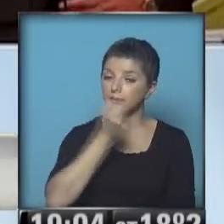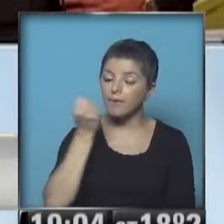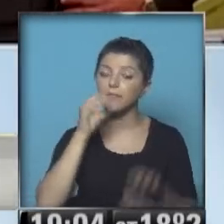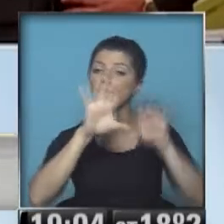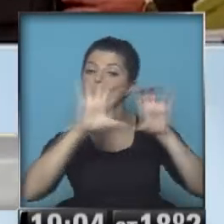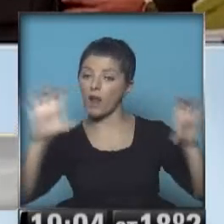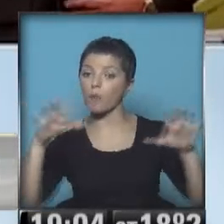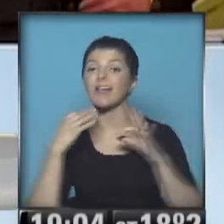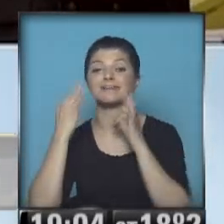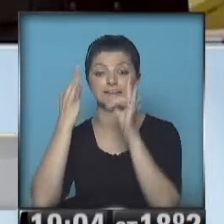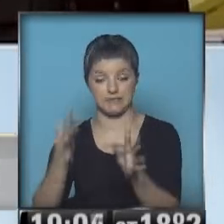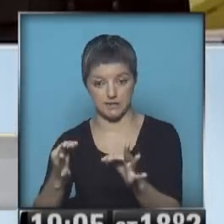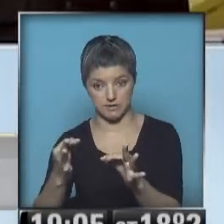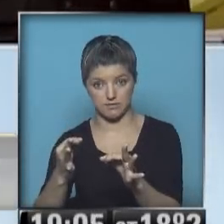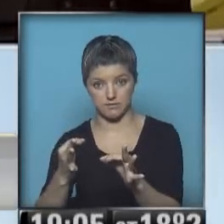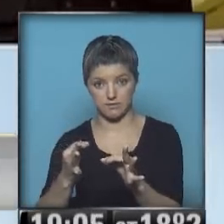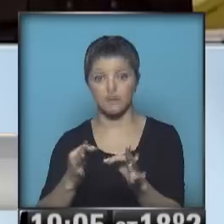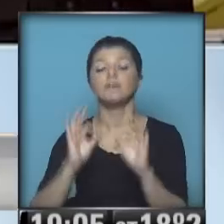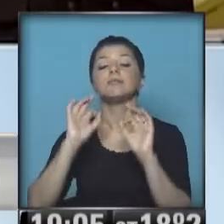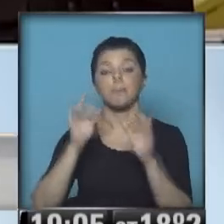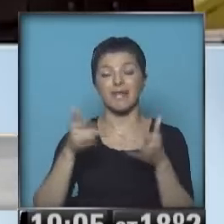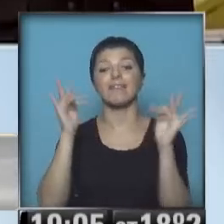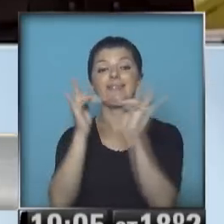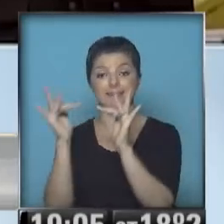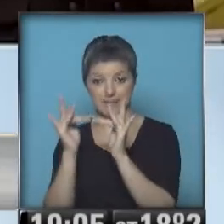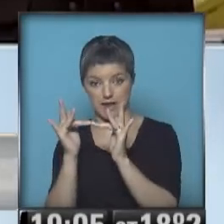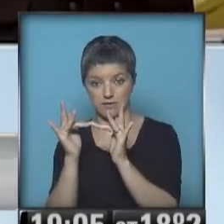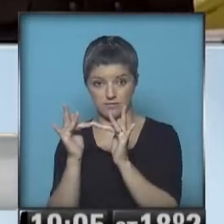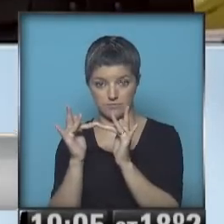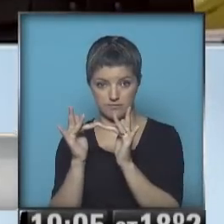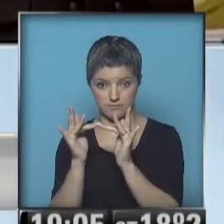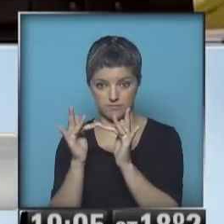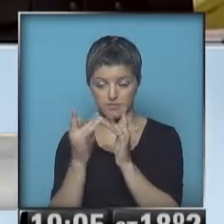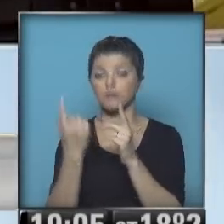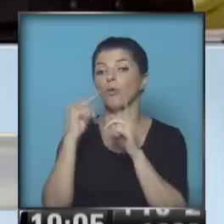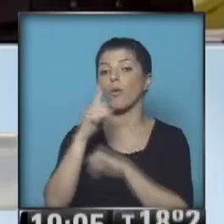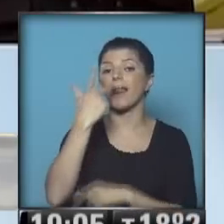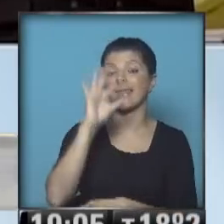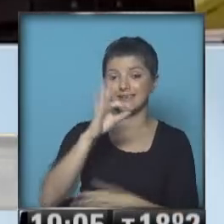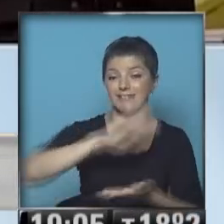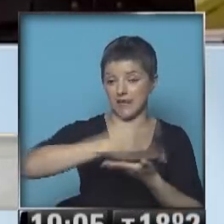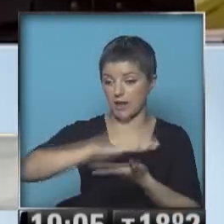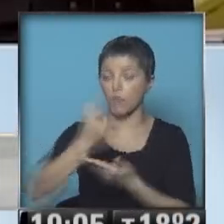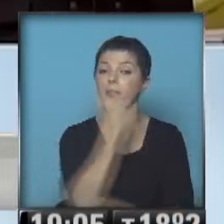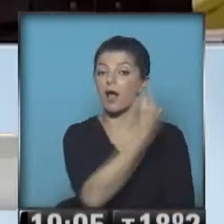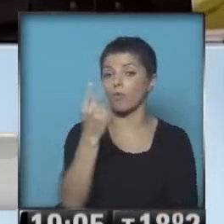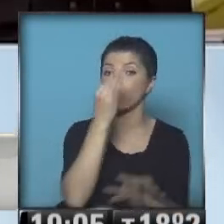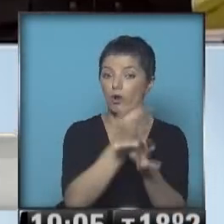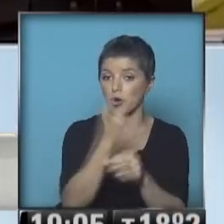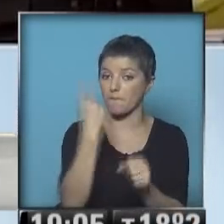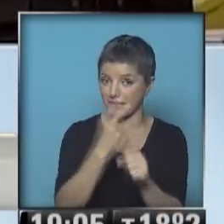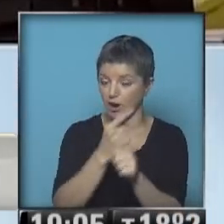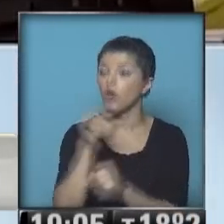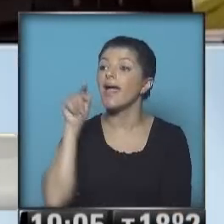móviles, también las digitales, las aulas digitales que son las de 30 NEDUS para cada colegio primario, en este caso